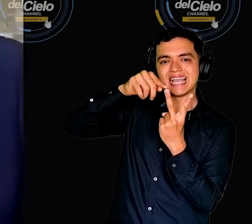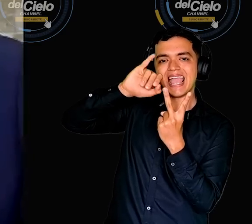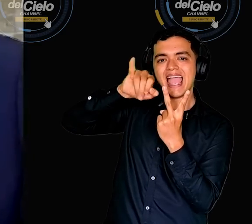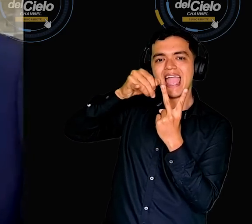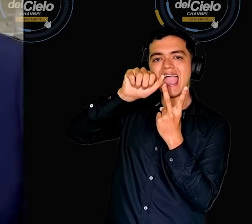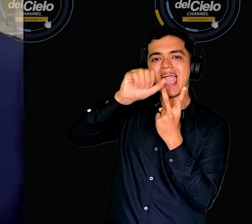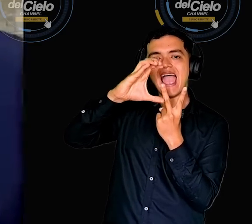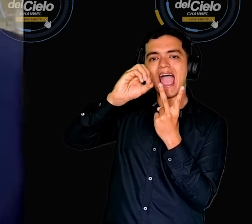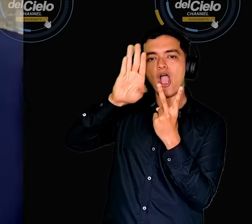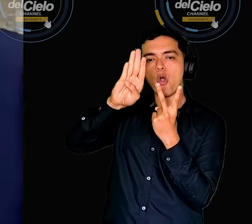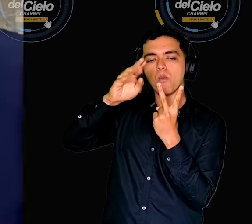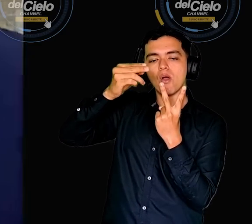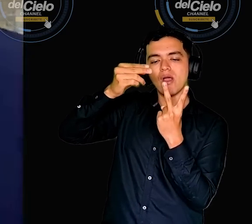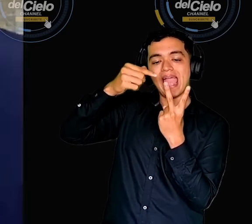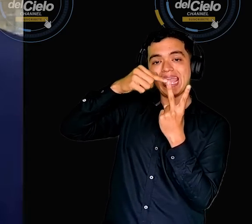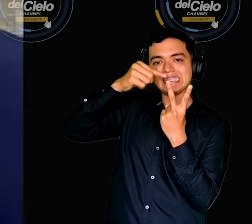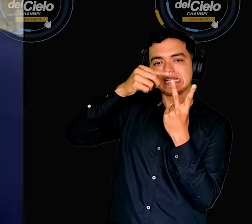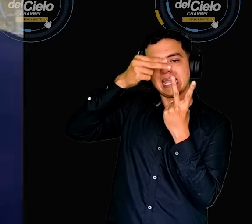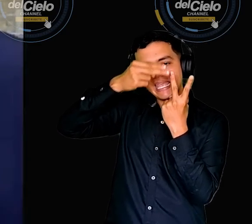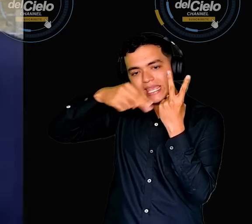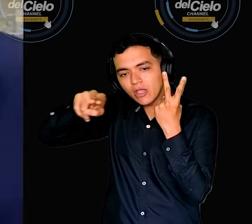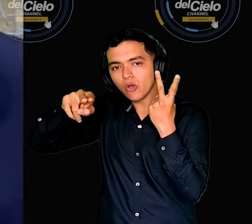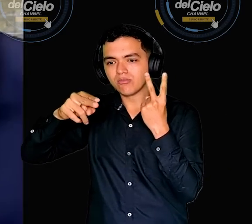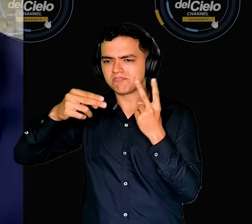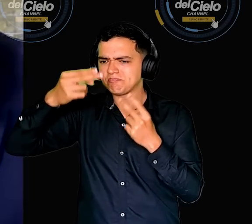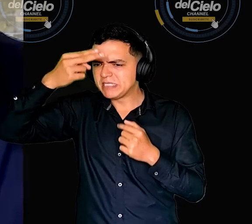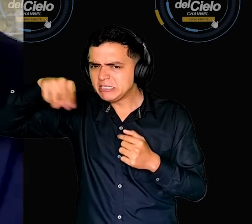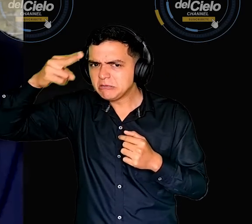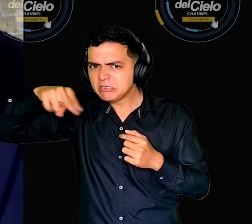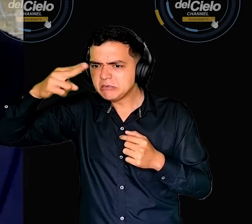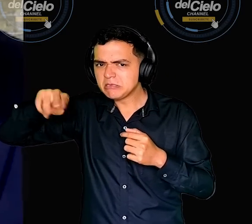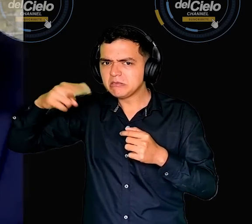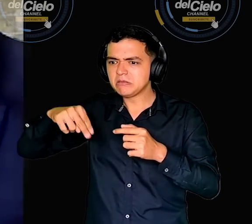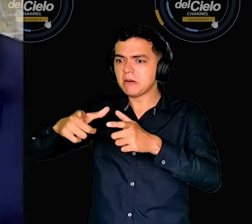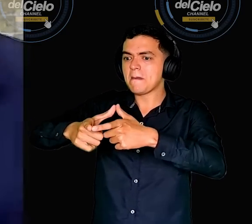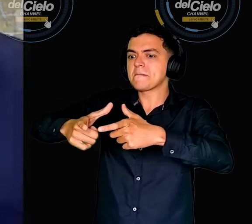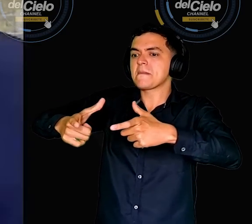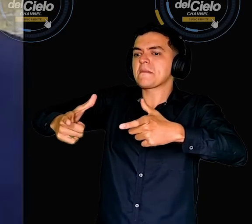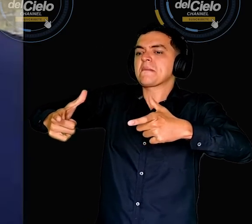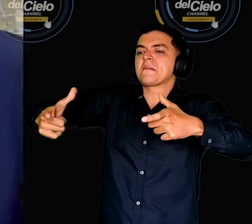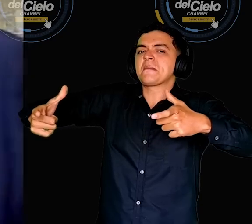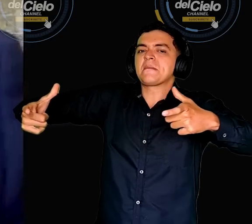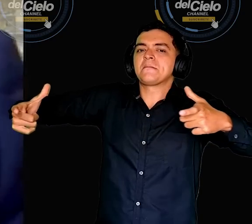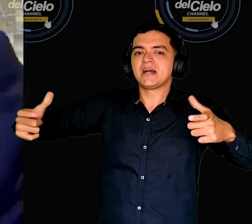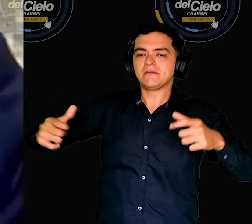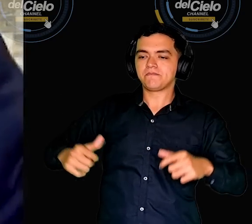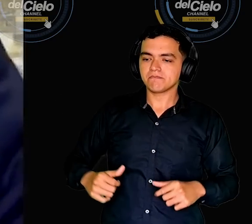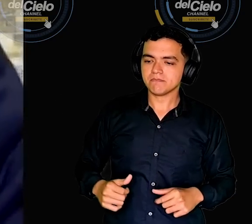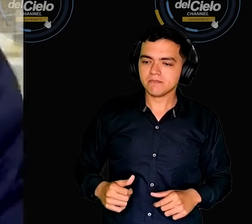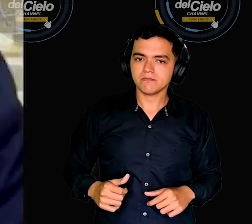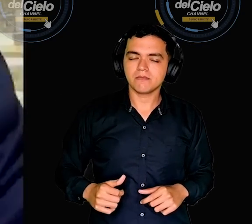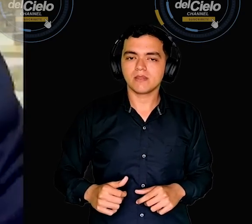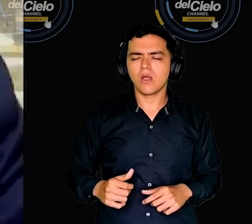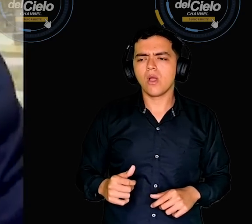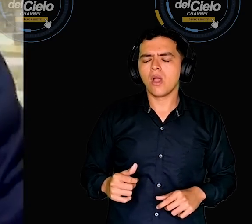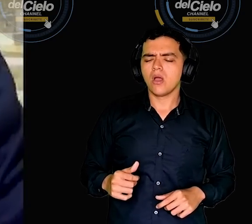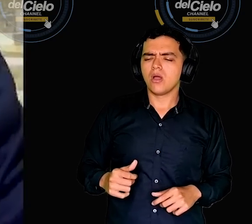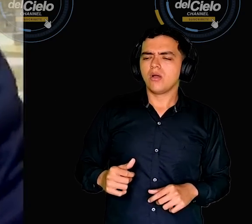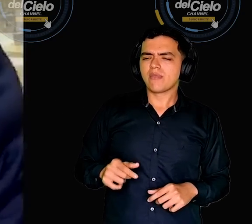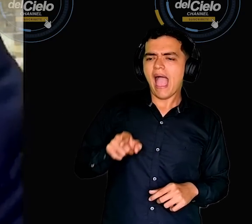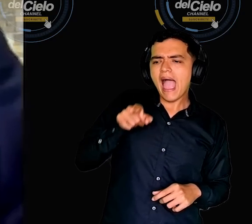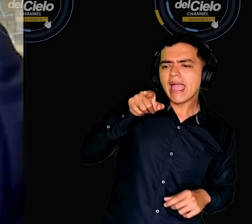una necesidad, pero Isaac entonces ya tuvo dos hijos. El uno le gustaba a él porque